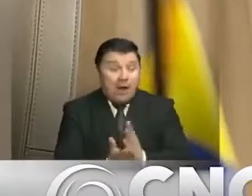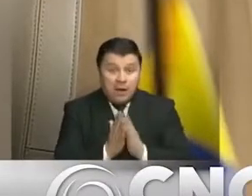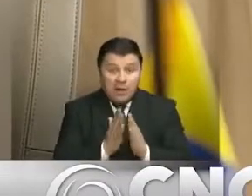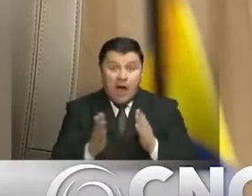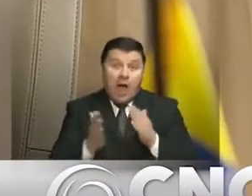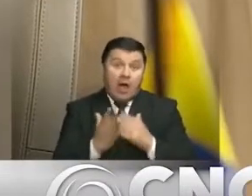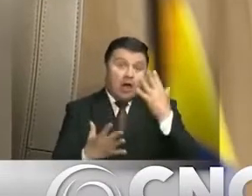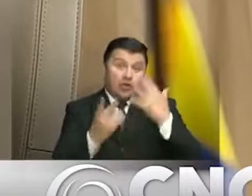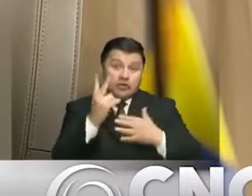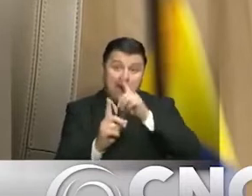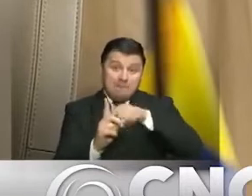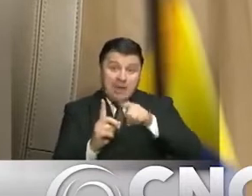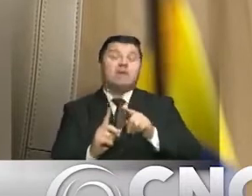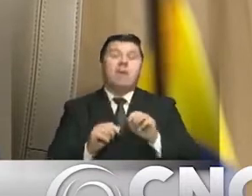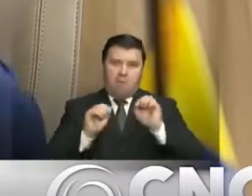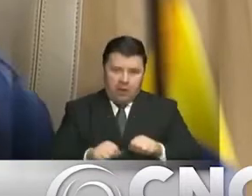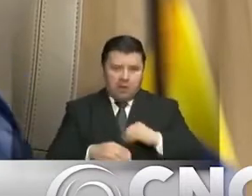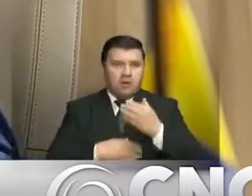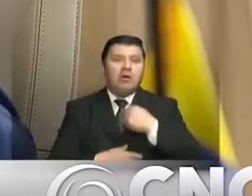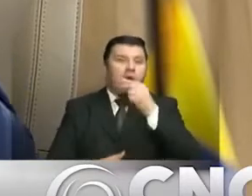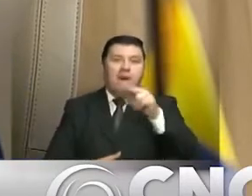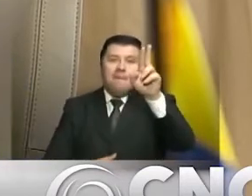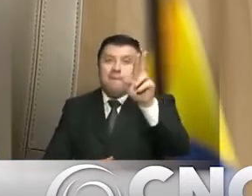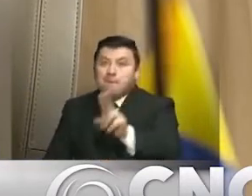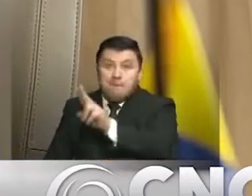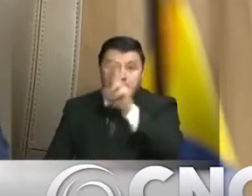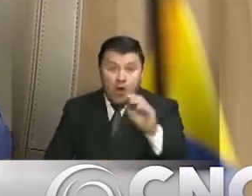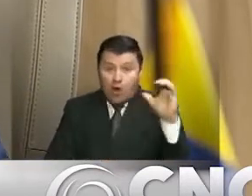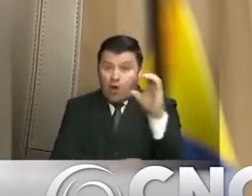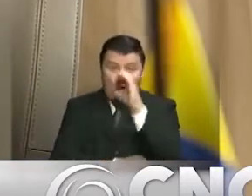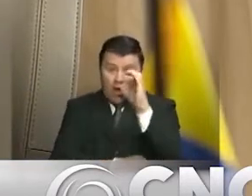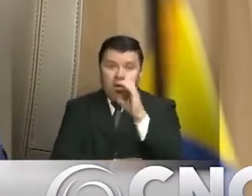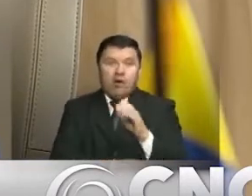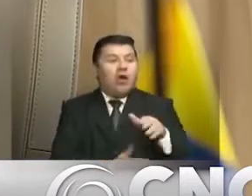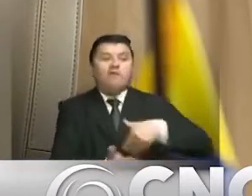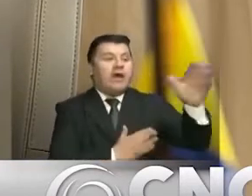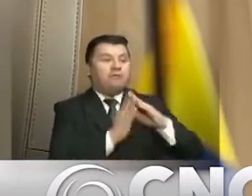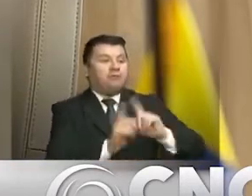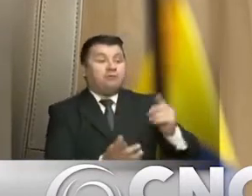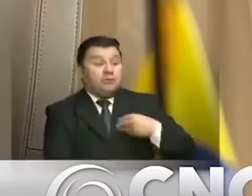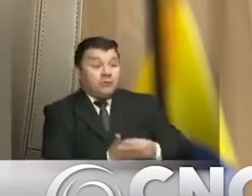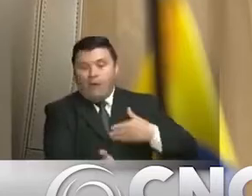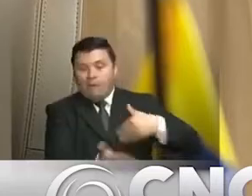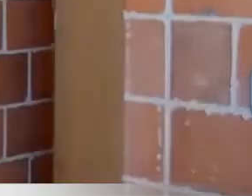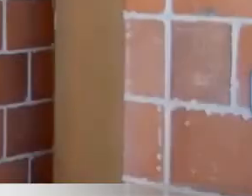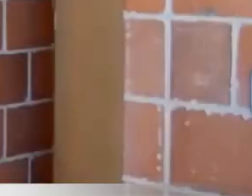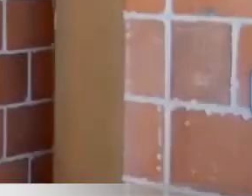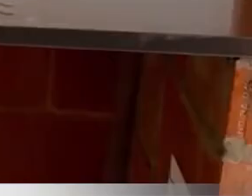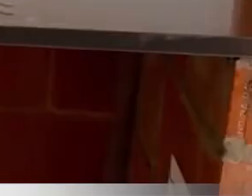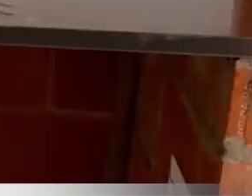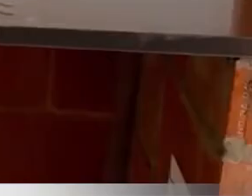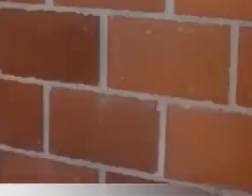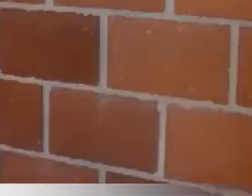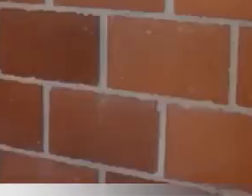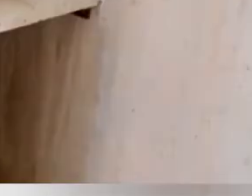hasta dos meses después queda prohibido en este país el desalojo de familias que estén en arriba la segunda